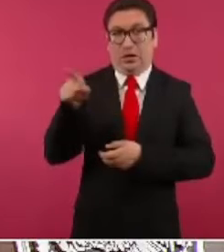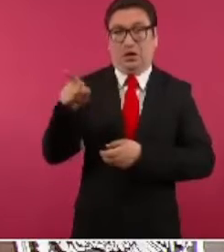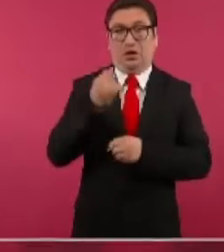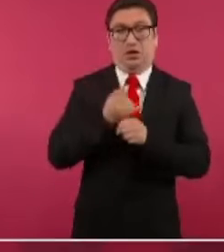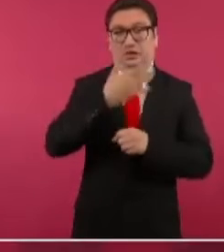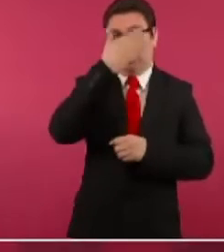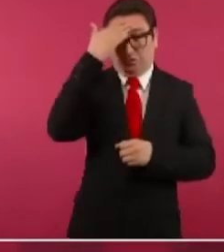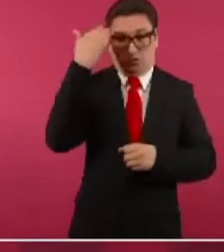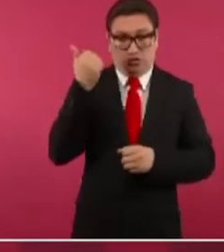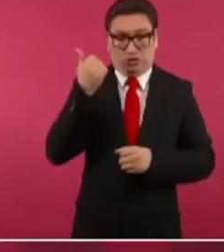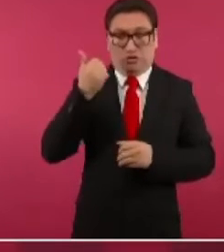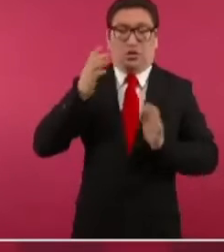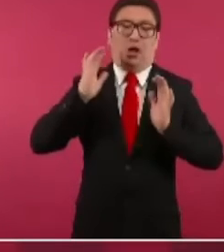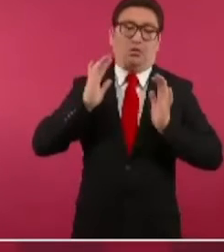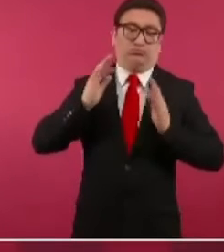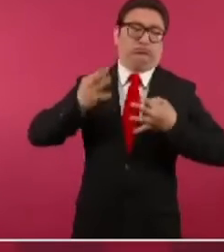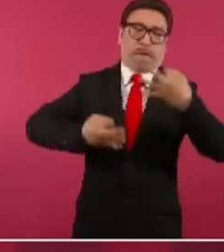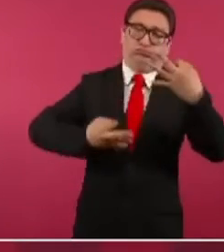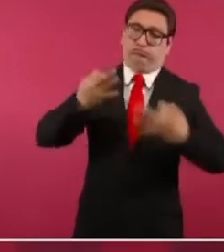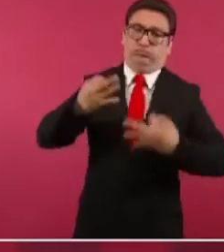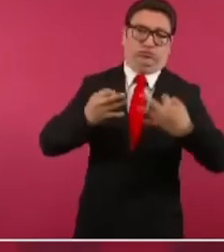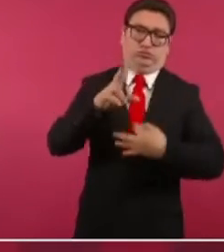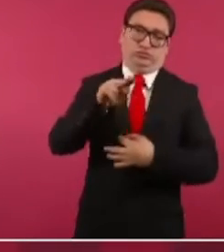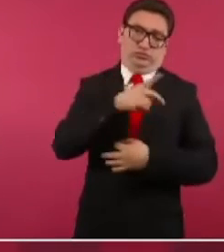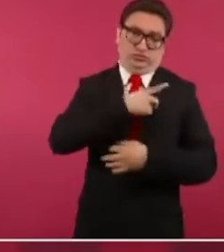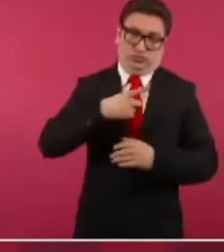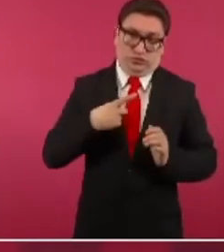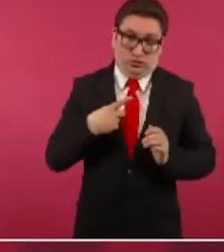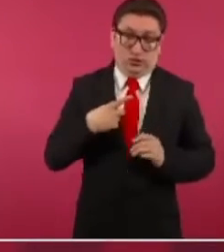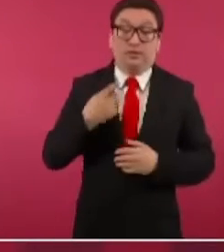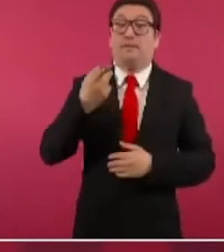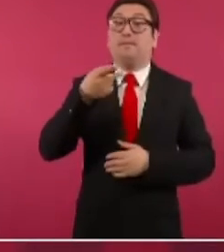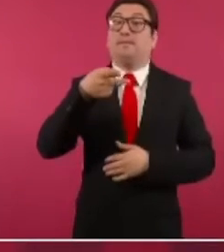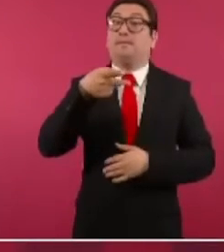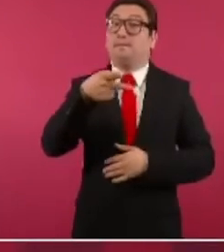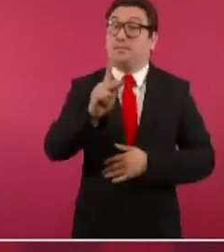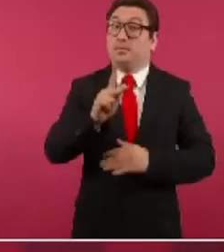ser juzgado. Pero si es robo, sí.